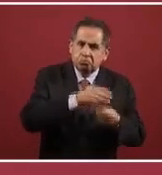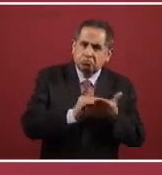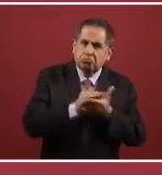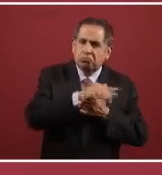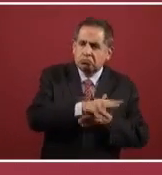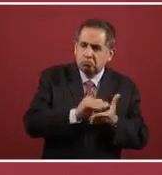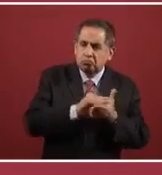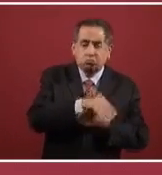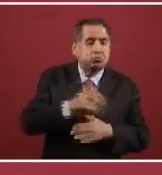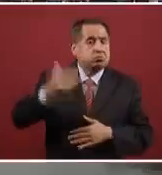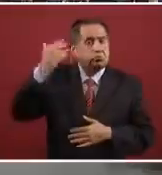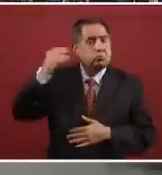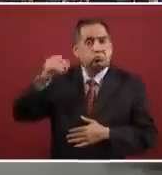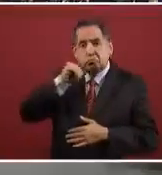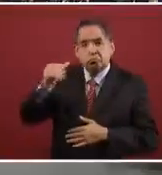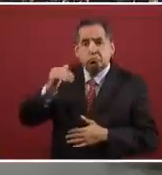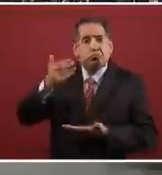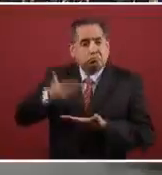como nunca.